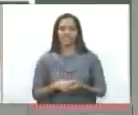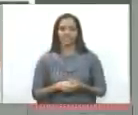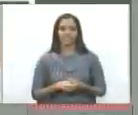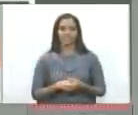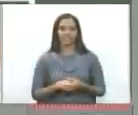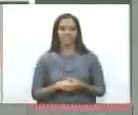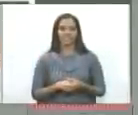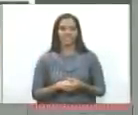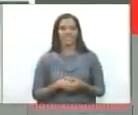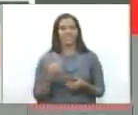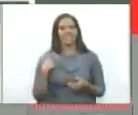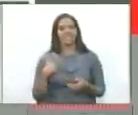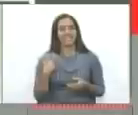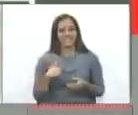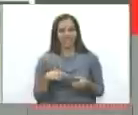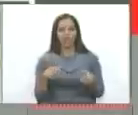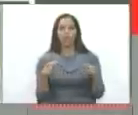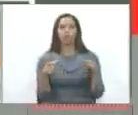le tengo un CD.